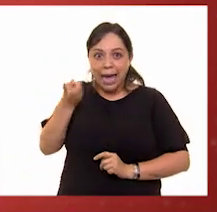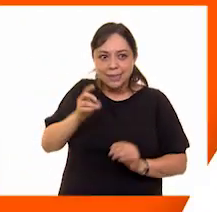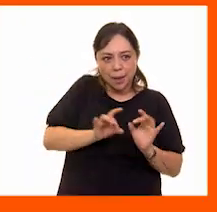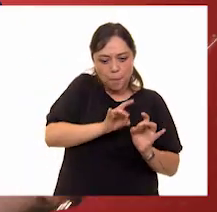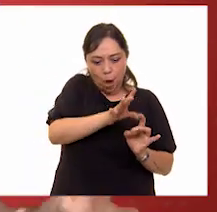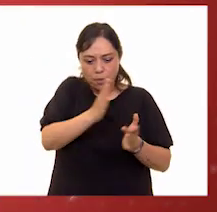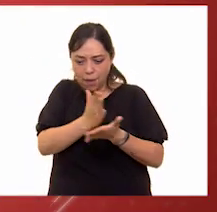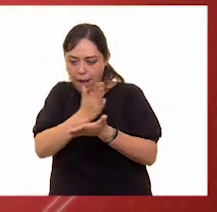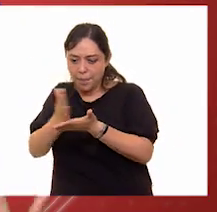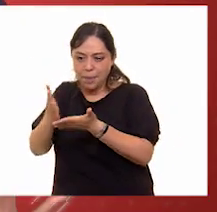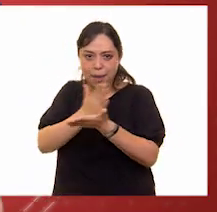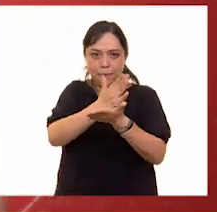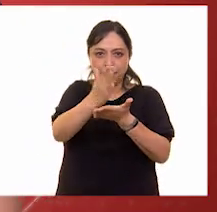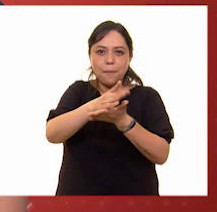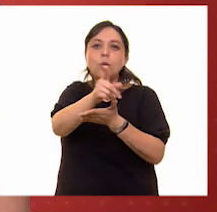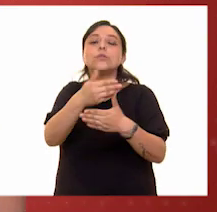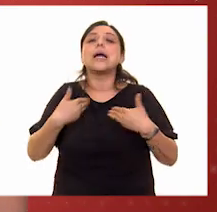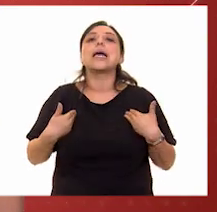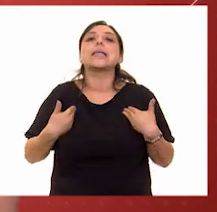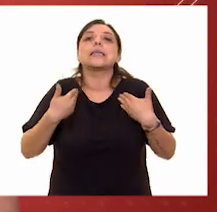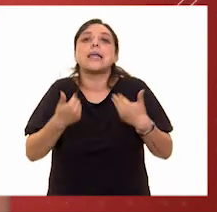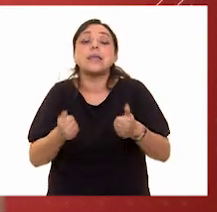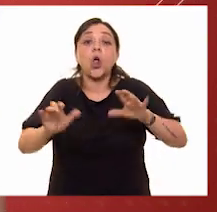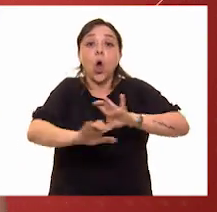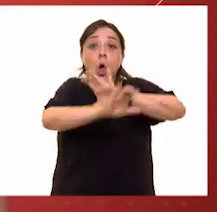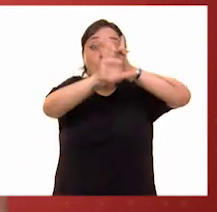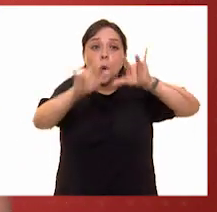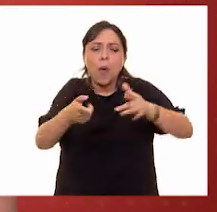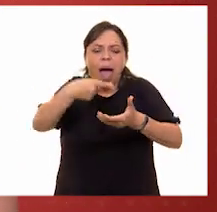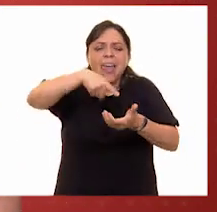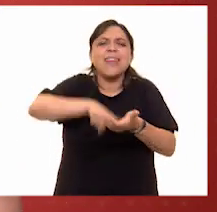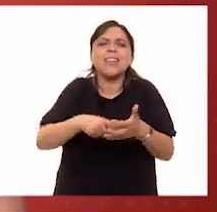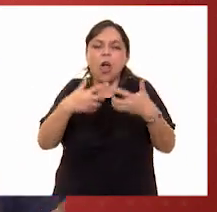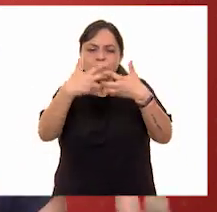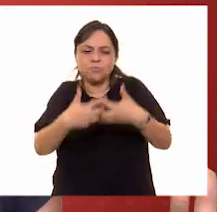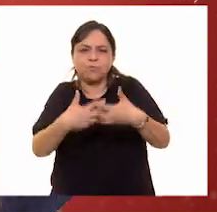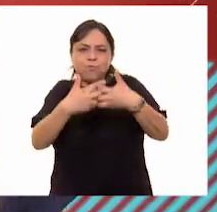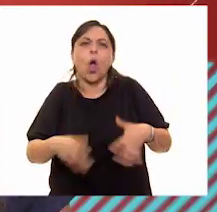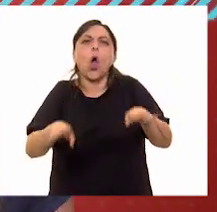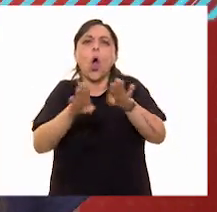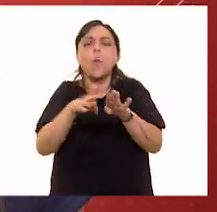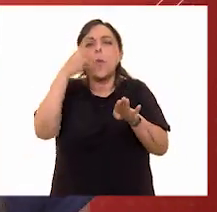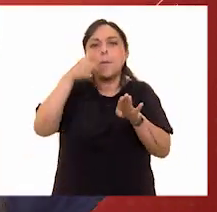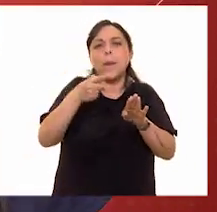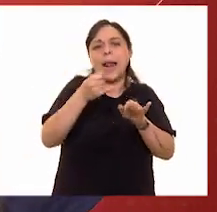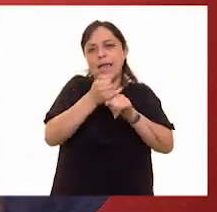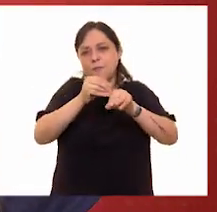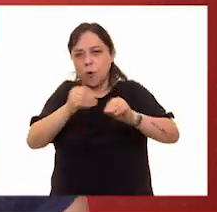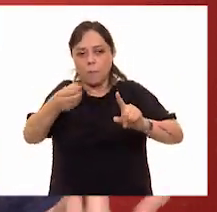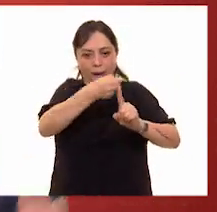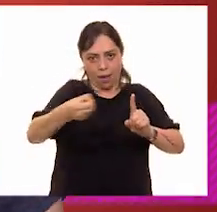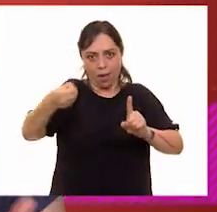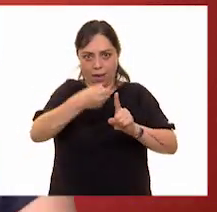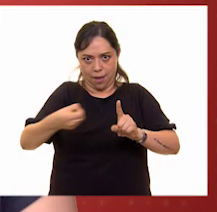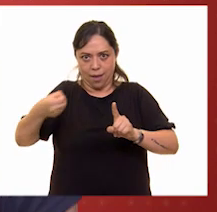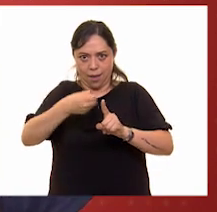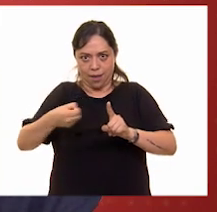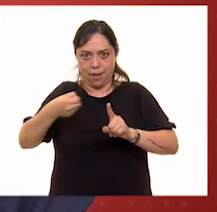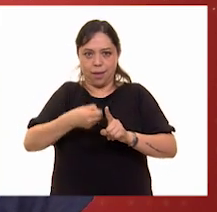divertida en la que comprendieron cómo funciona una computadora al ordenar información. El propósito de aquella cápsula